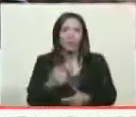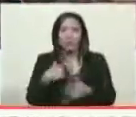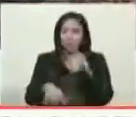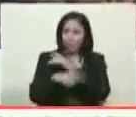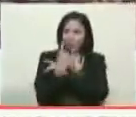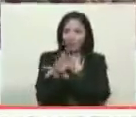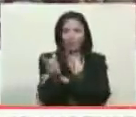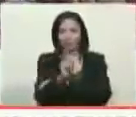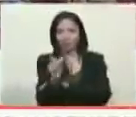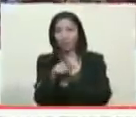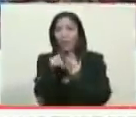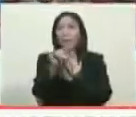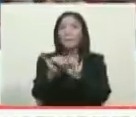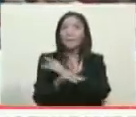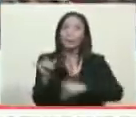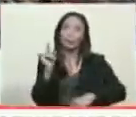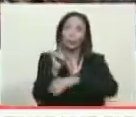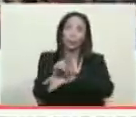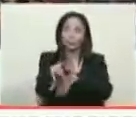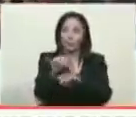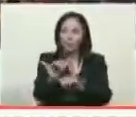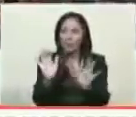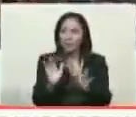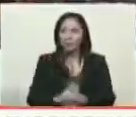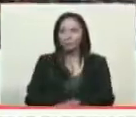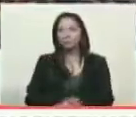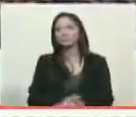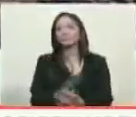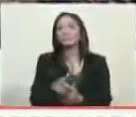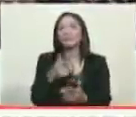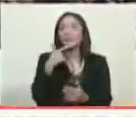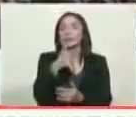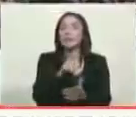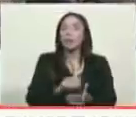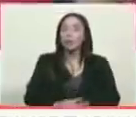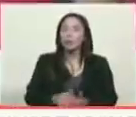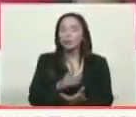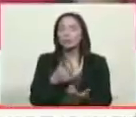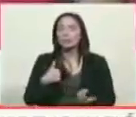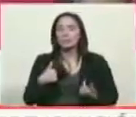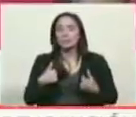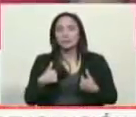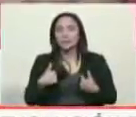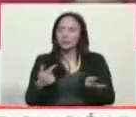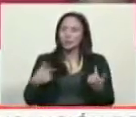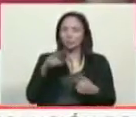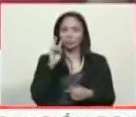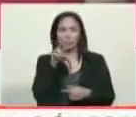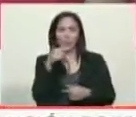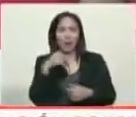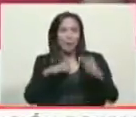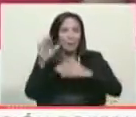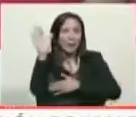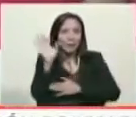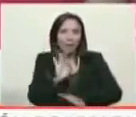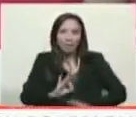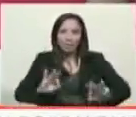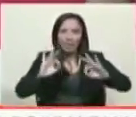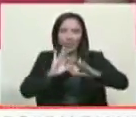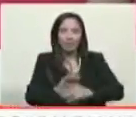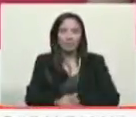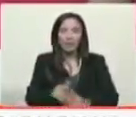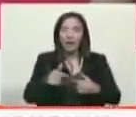se engañó él mismo. Y yo, ante esa situación de no cumplir su palabra, él me